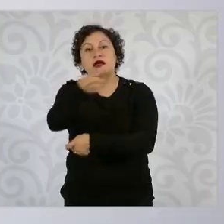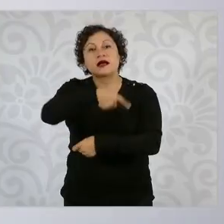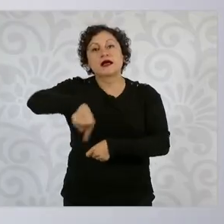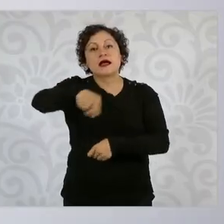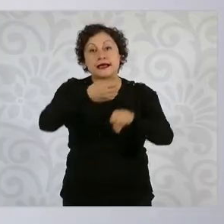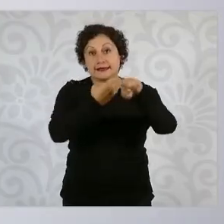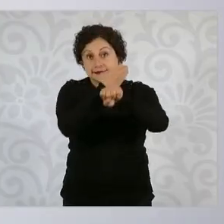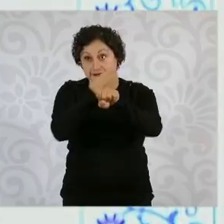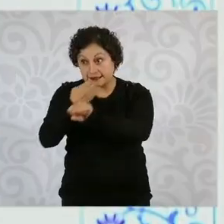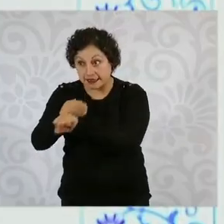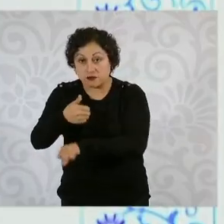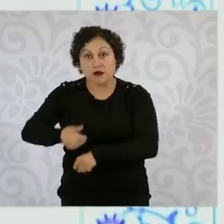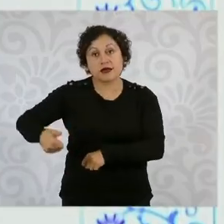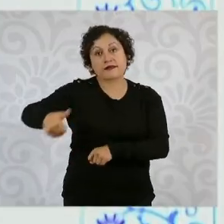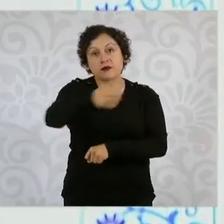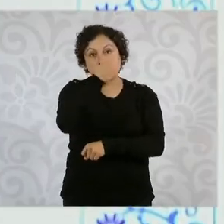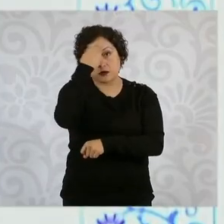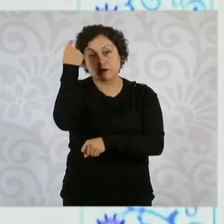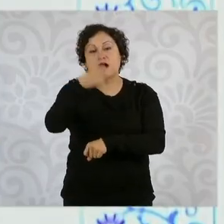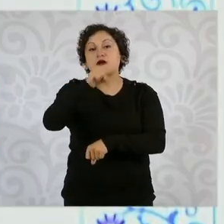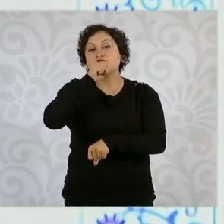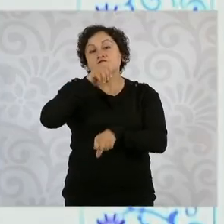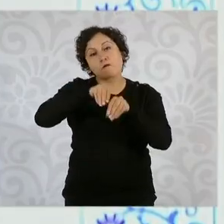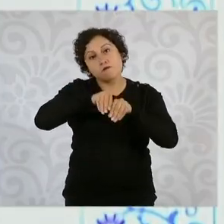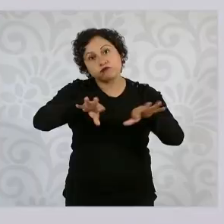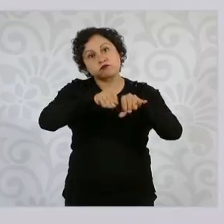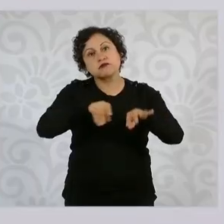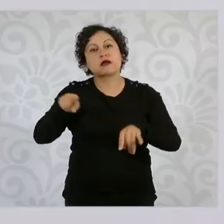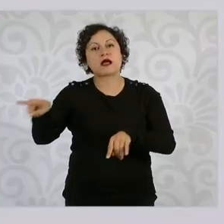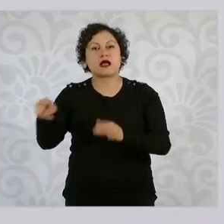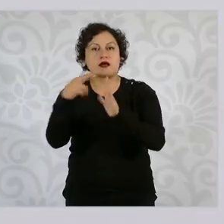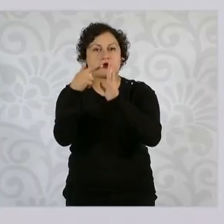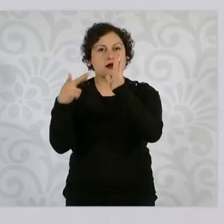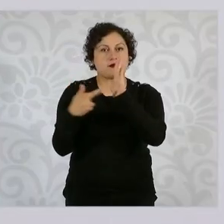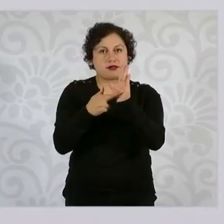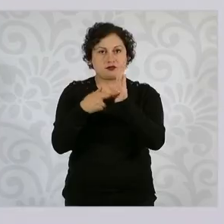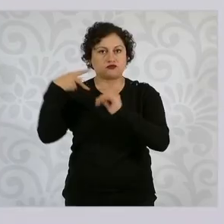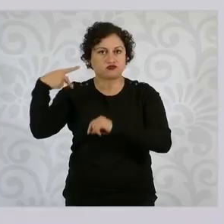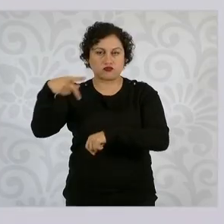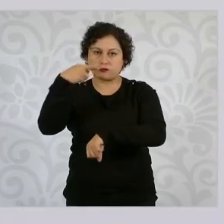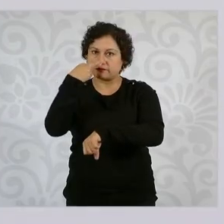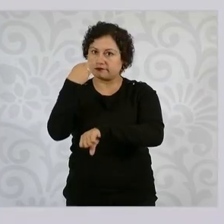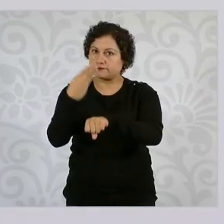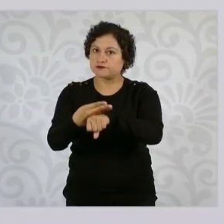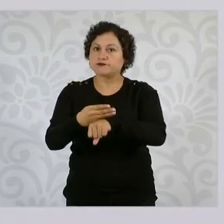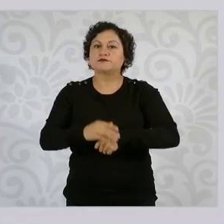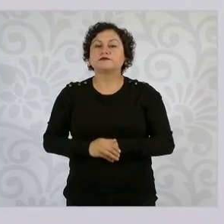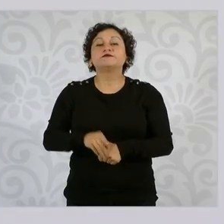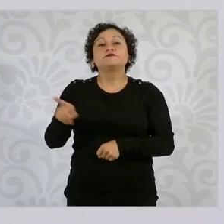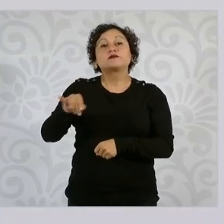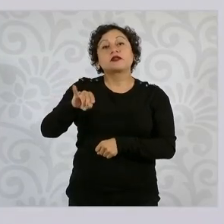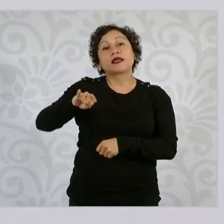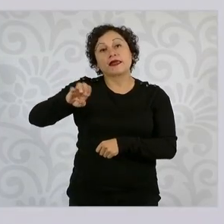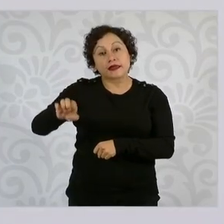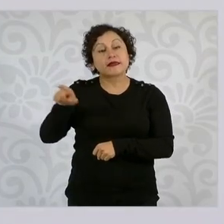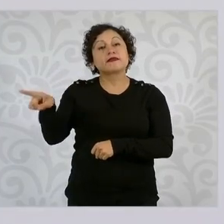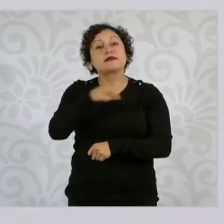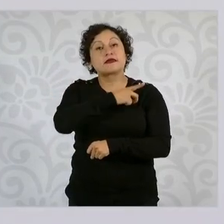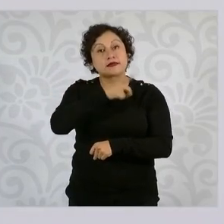y emitir reglas y pautas para garantizar este derecho. También le corresponde organizar y